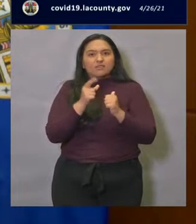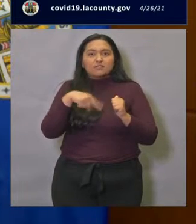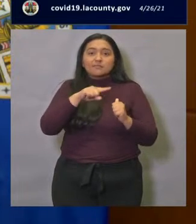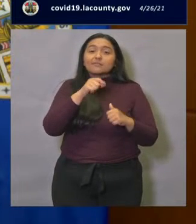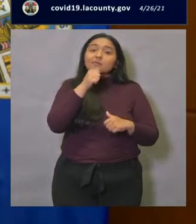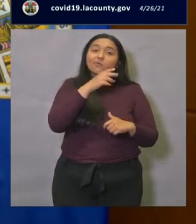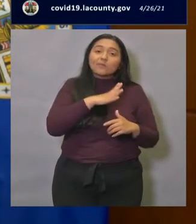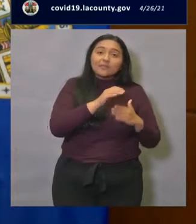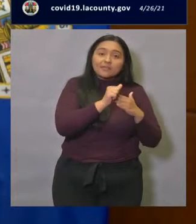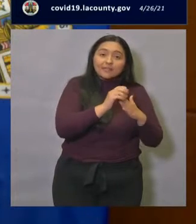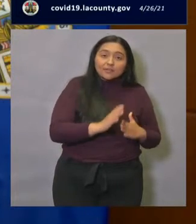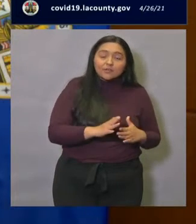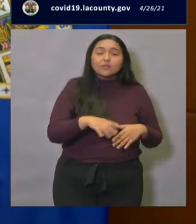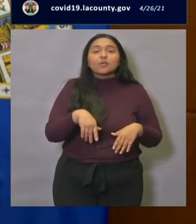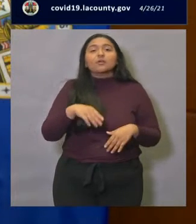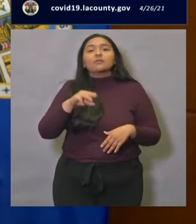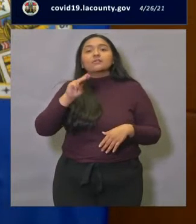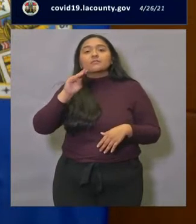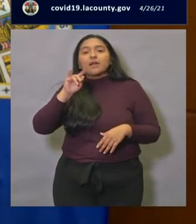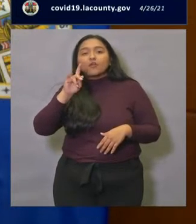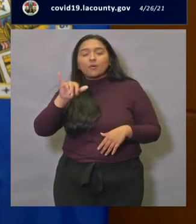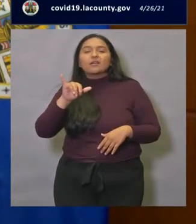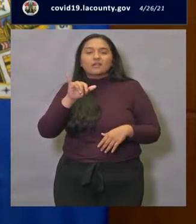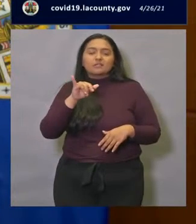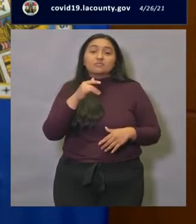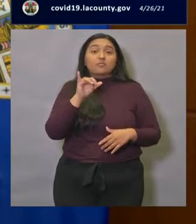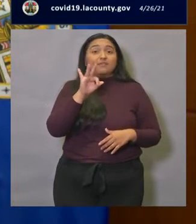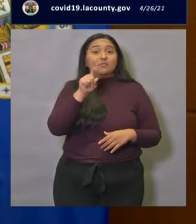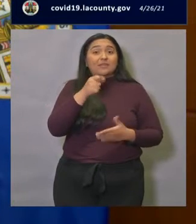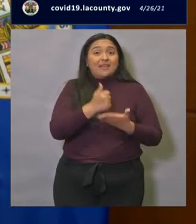información, por favor, llame a este número